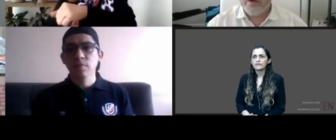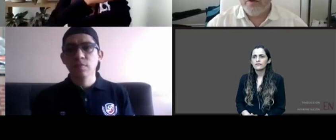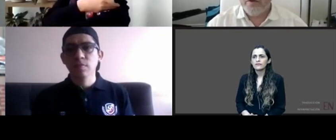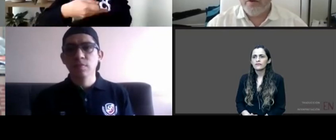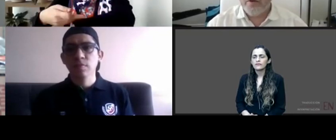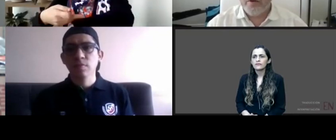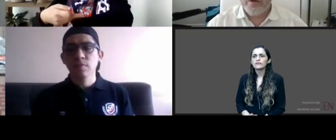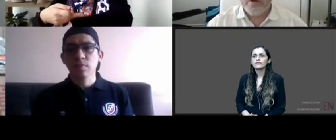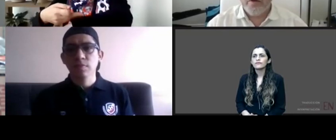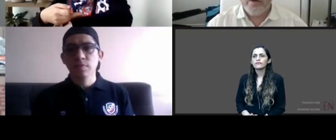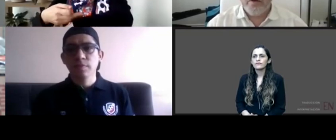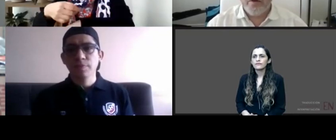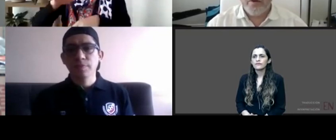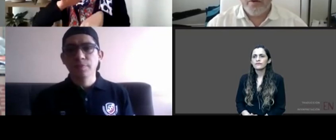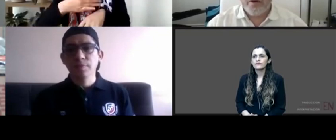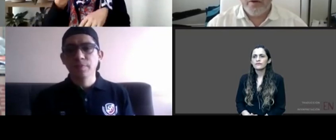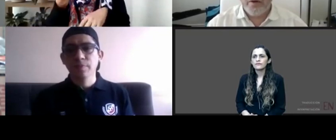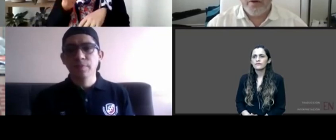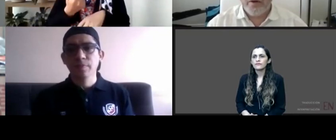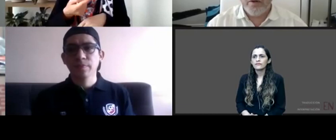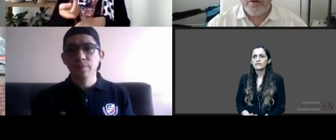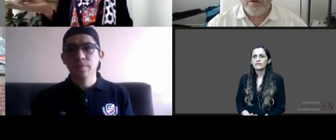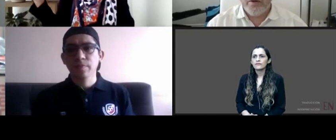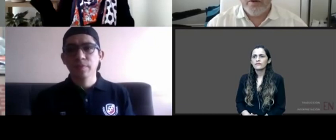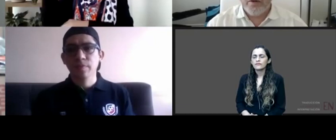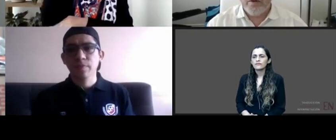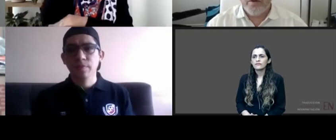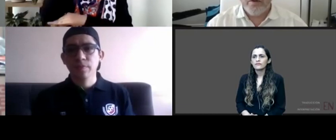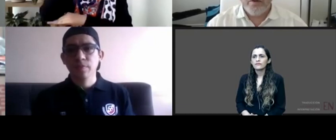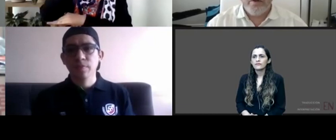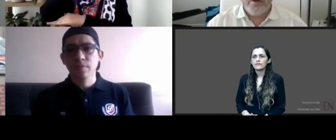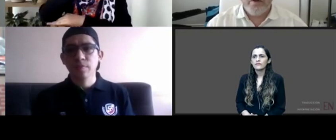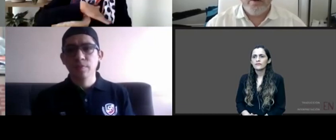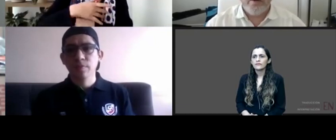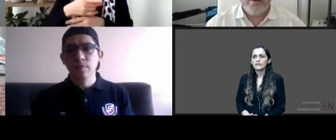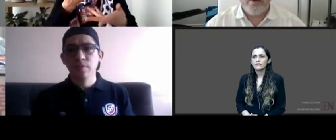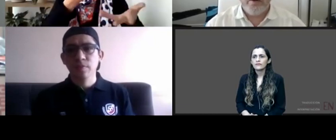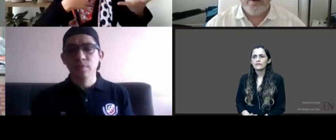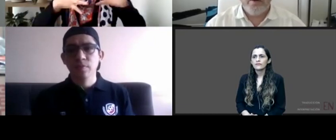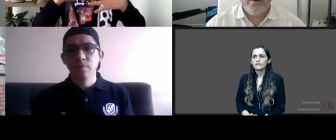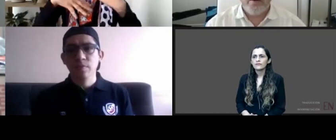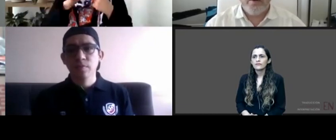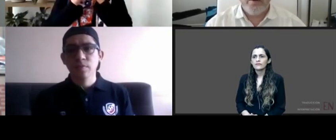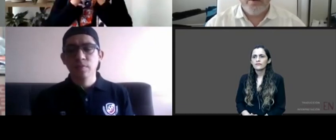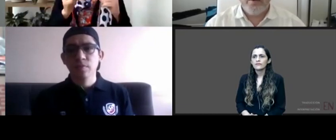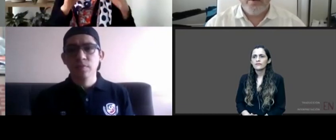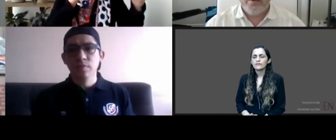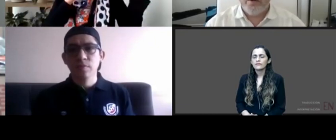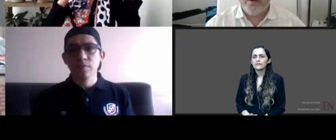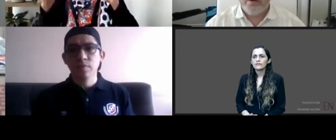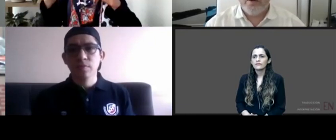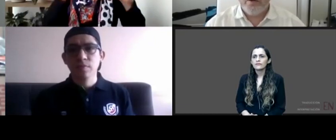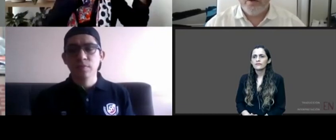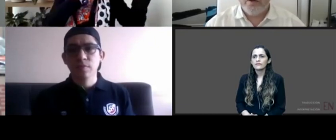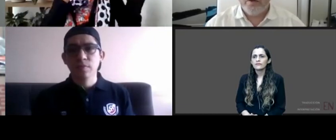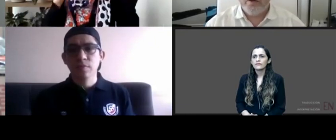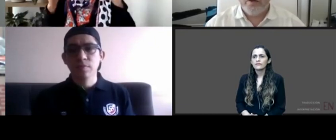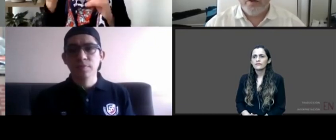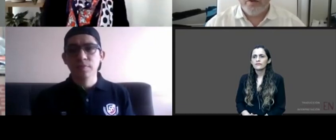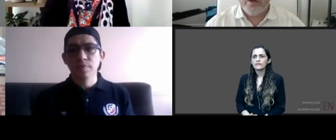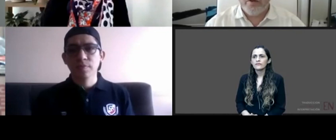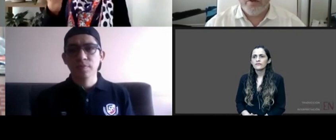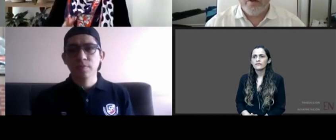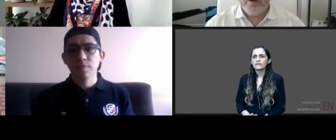pocas horas en las que se da esta información. Y cuando ellos están todo el tiempo ahora en casa, con